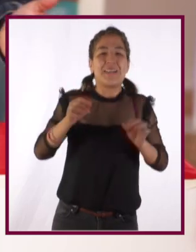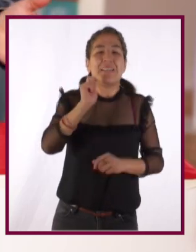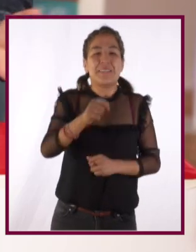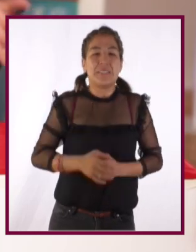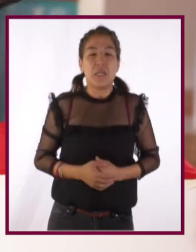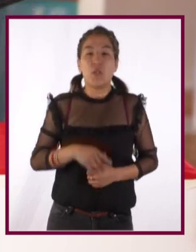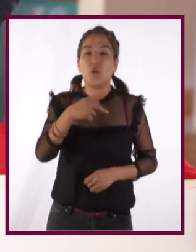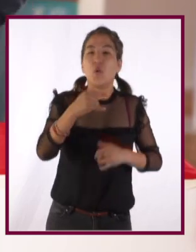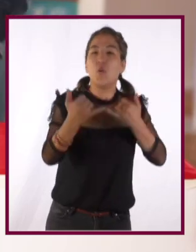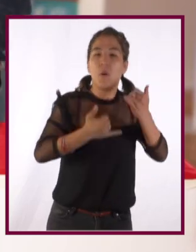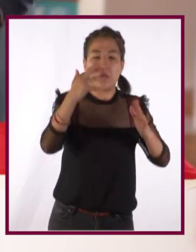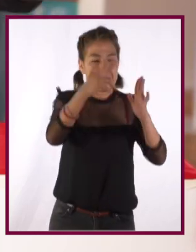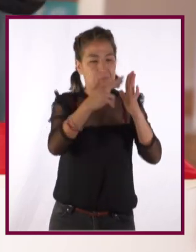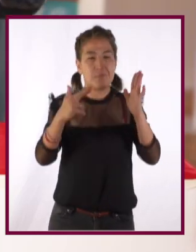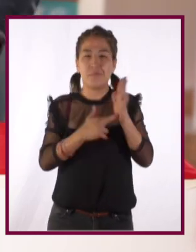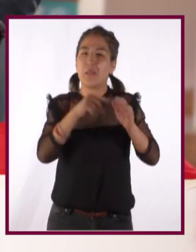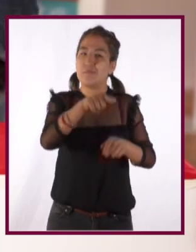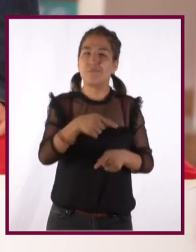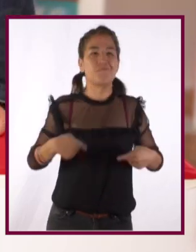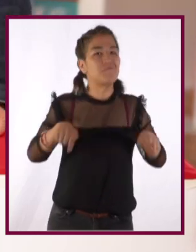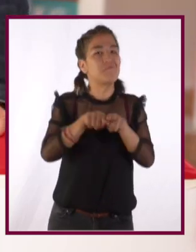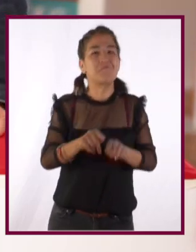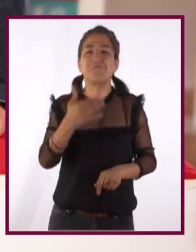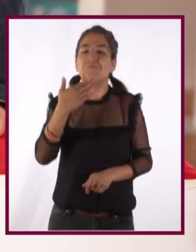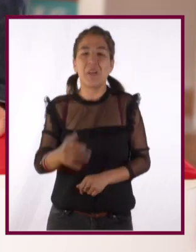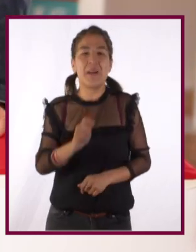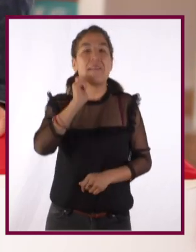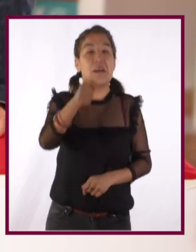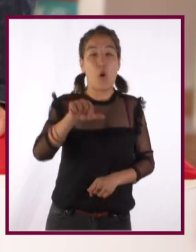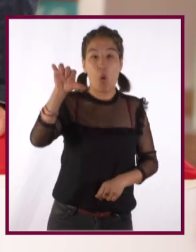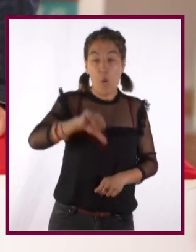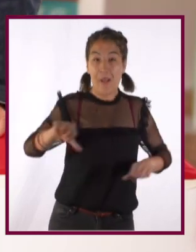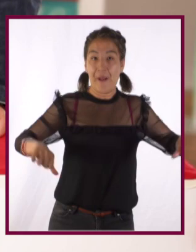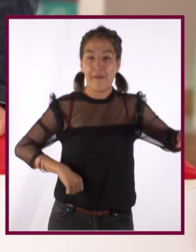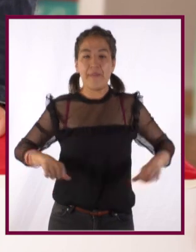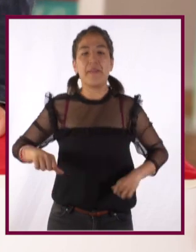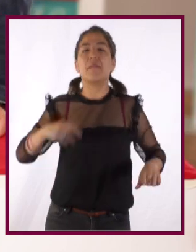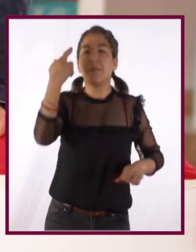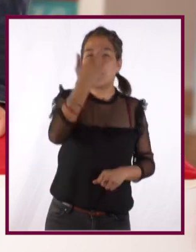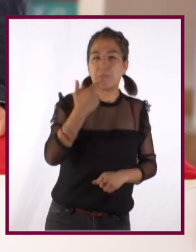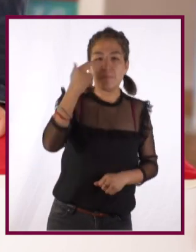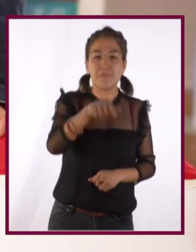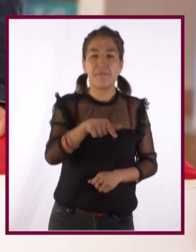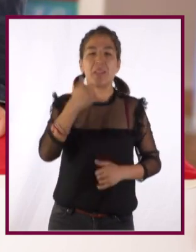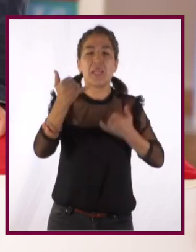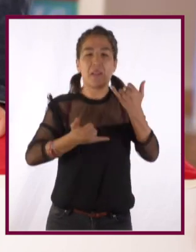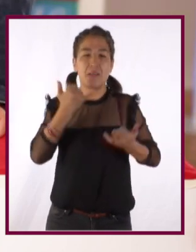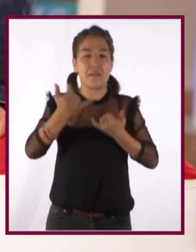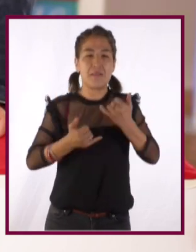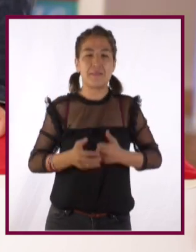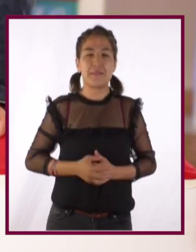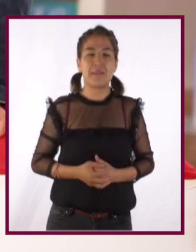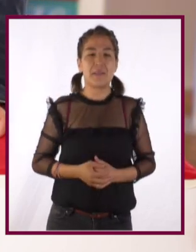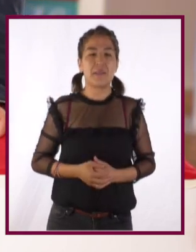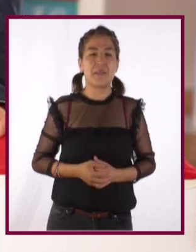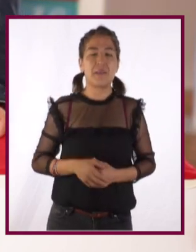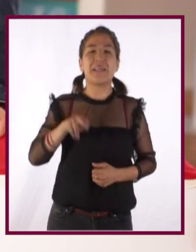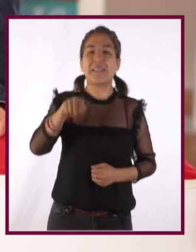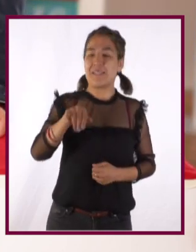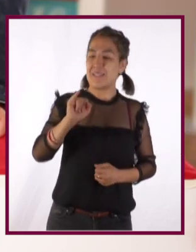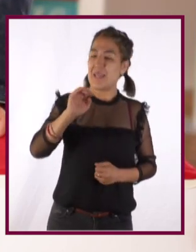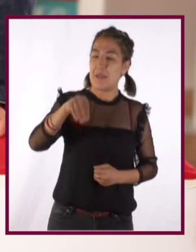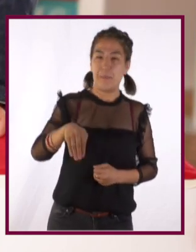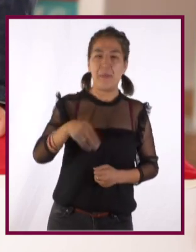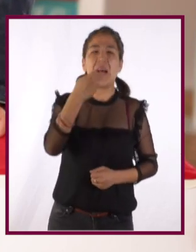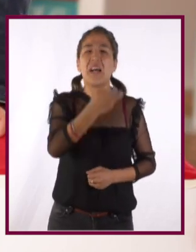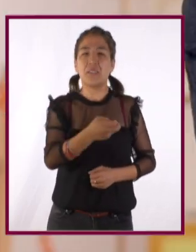juegos matemáticos tienen reglas y parámetros bien establecidos. En nuestro ejercicio del día de hoy revisaremos el juego de NIM. El